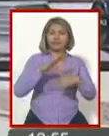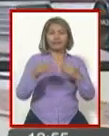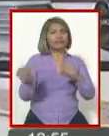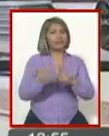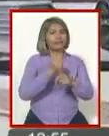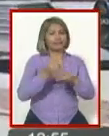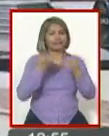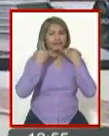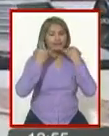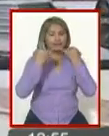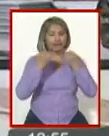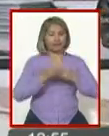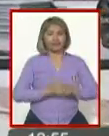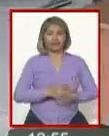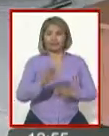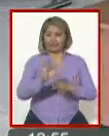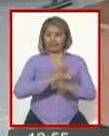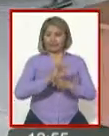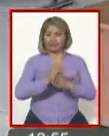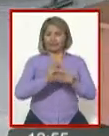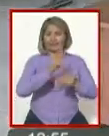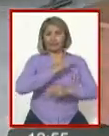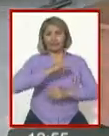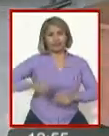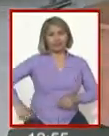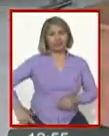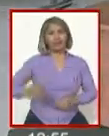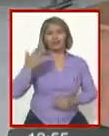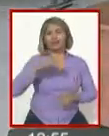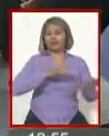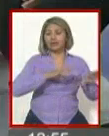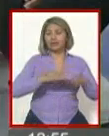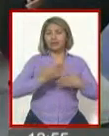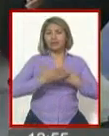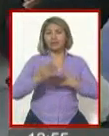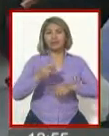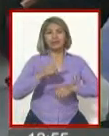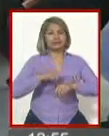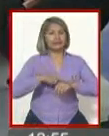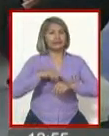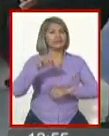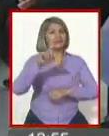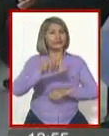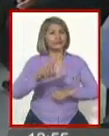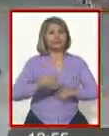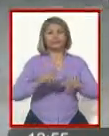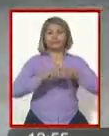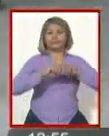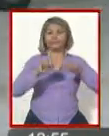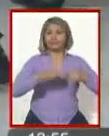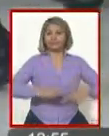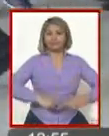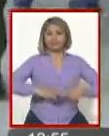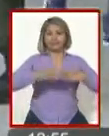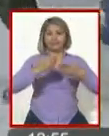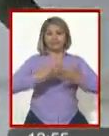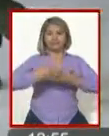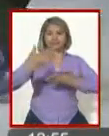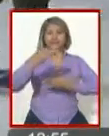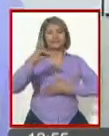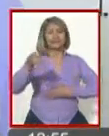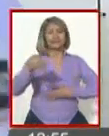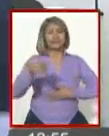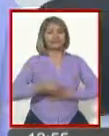La recepción de declaración informativa de los funcionarios municipales debió realizarse la primera jornada de este lunes. Sin embargo, fue suspendida para el